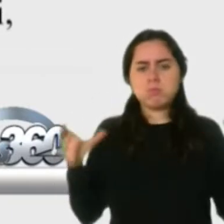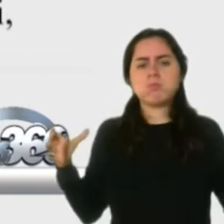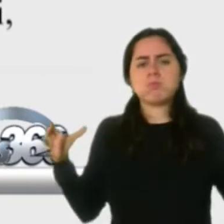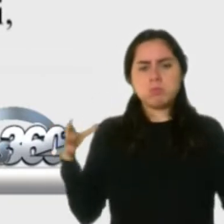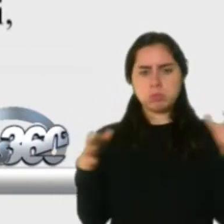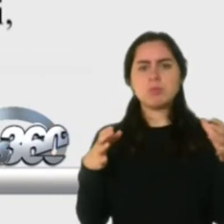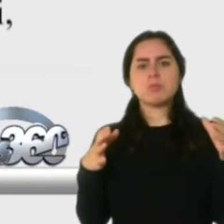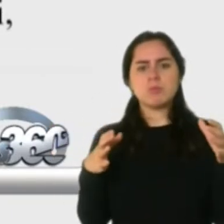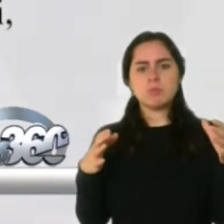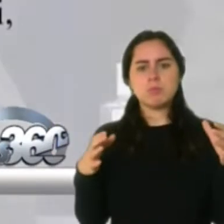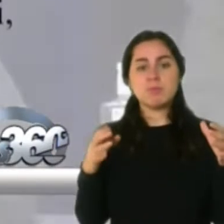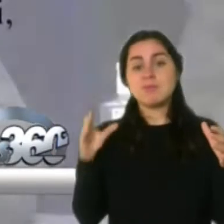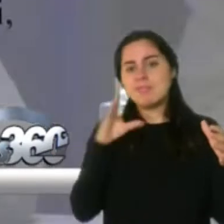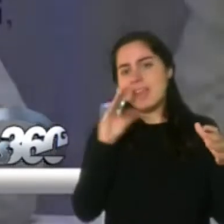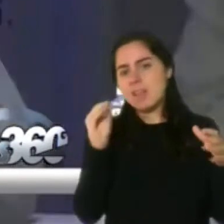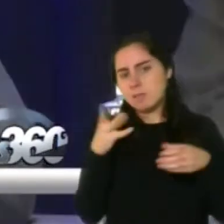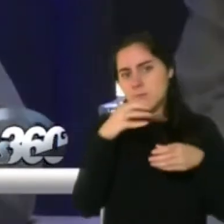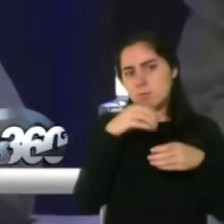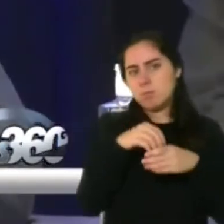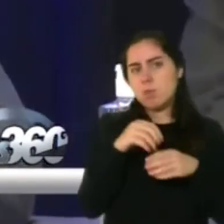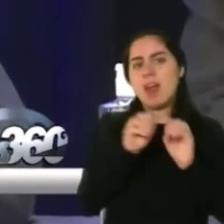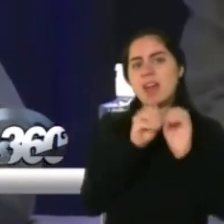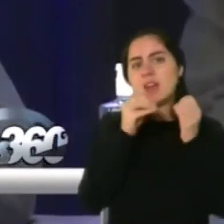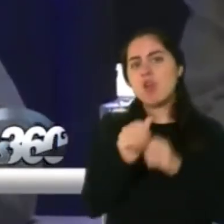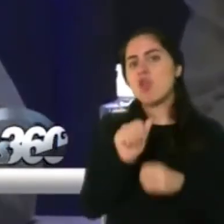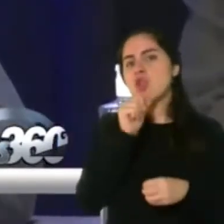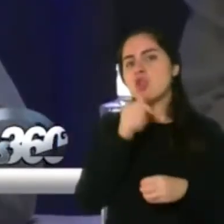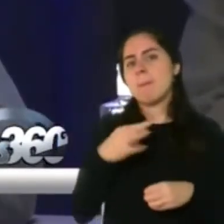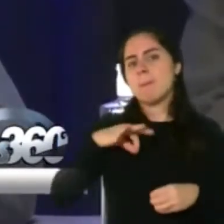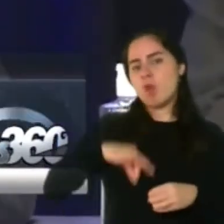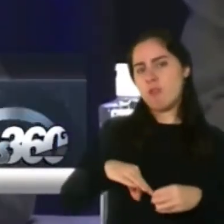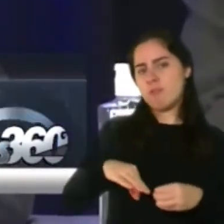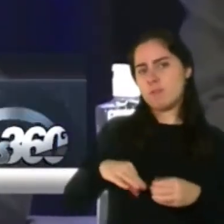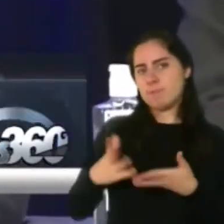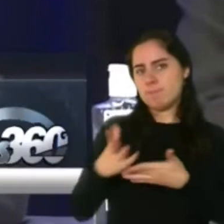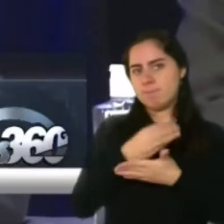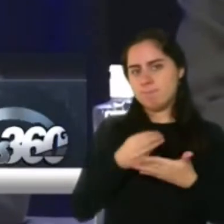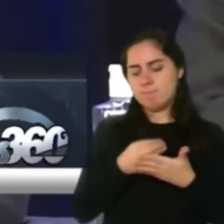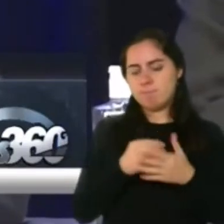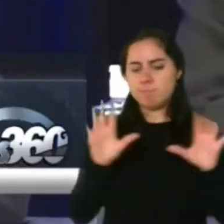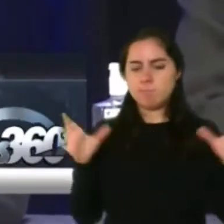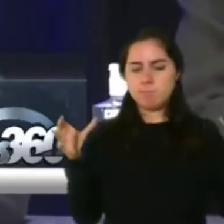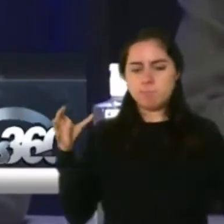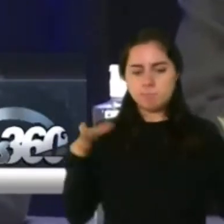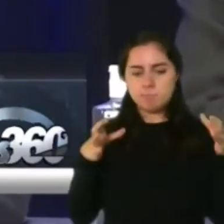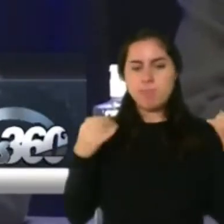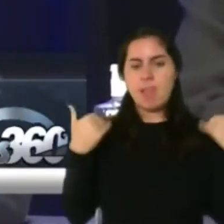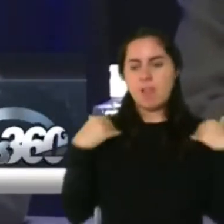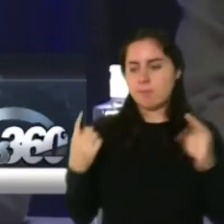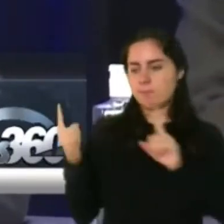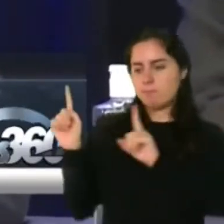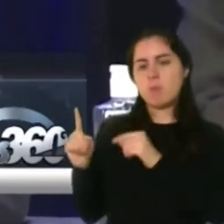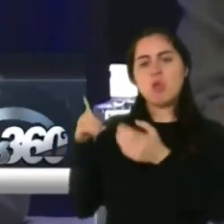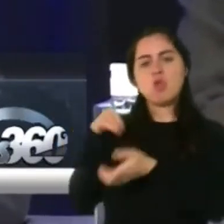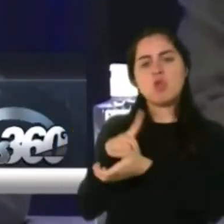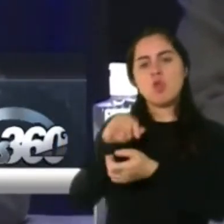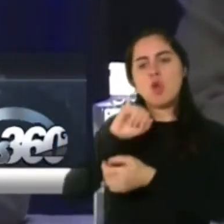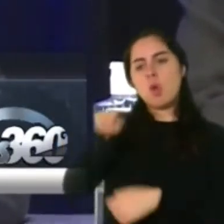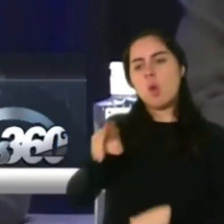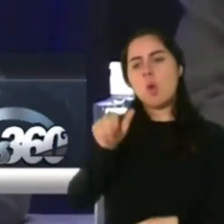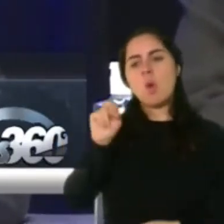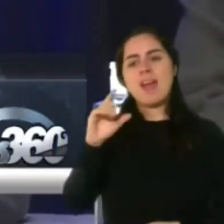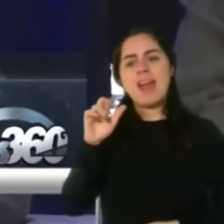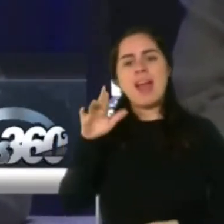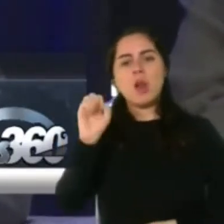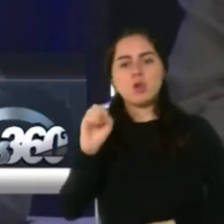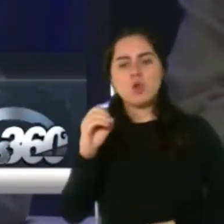organizaciones sin fines de lucro. En este equipo tengo al lado mío al doctor Juan Carlos Orengo de Merck, de la compañía